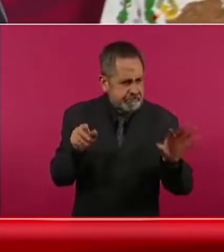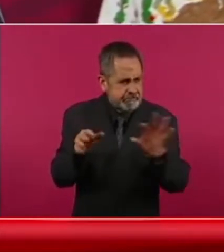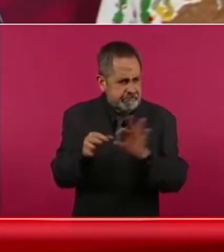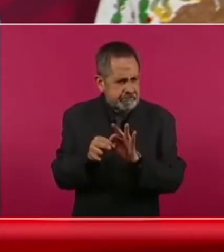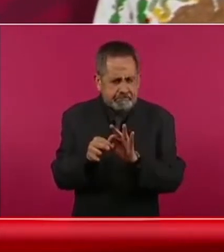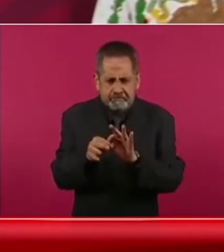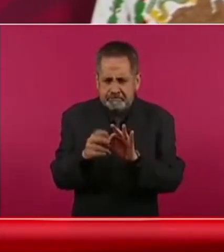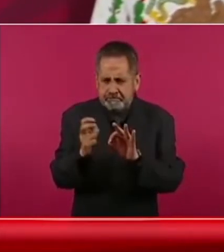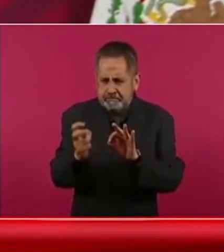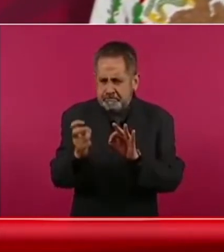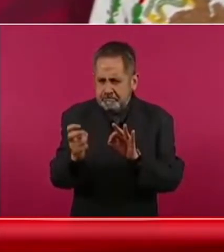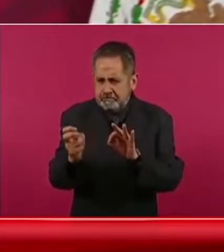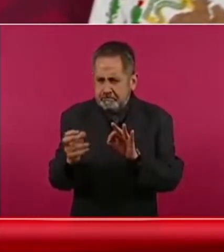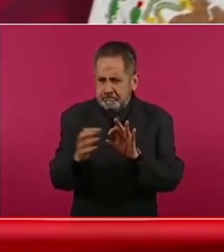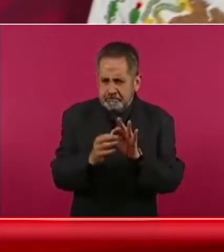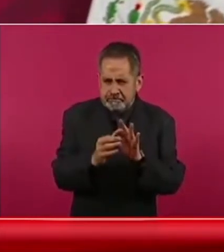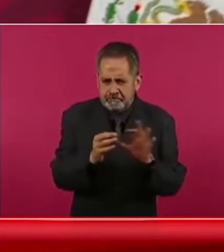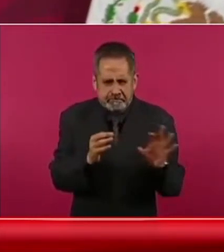hechos.